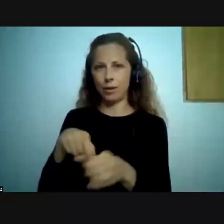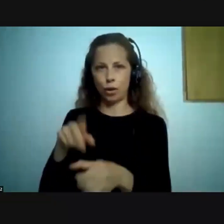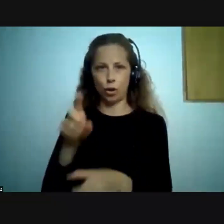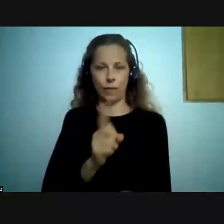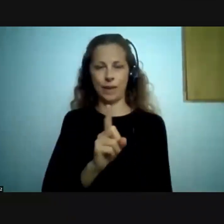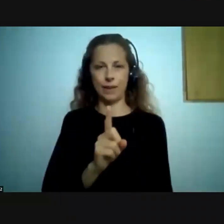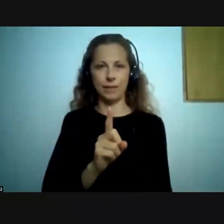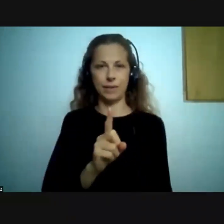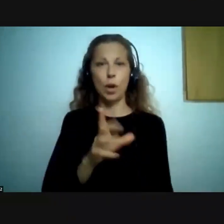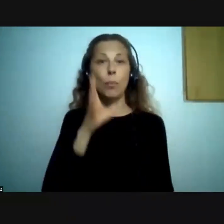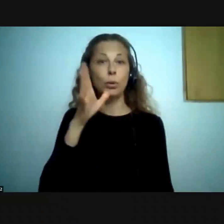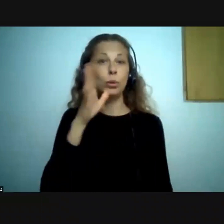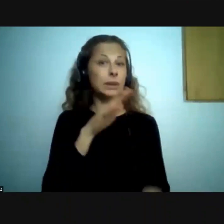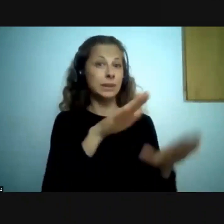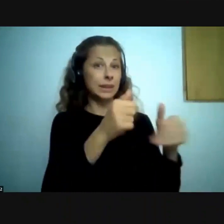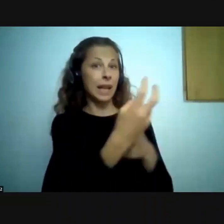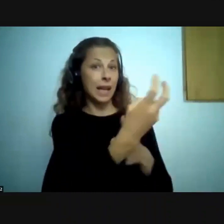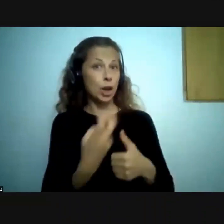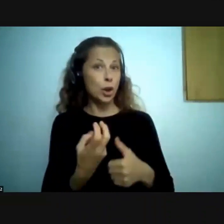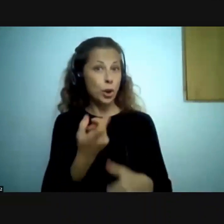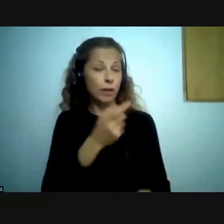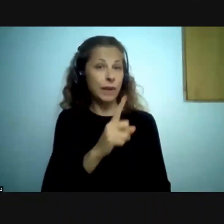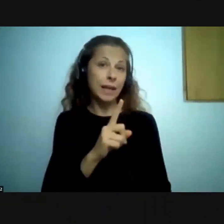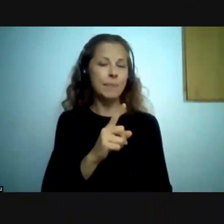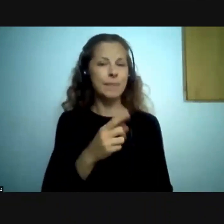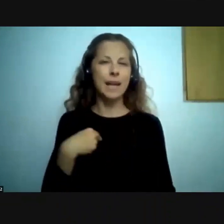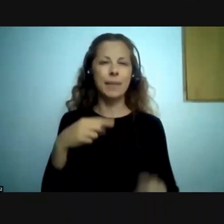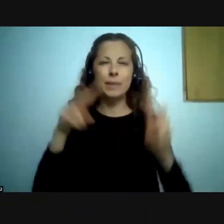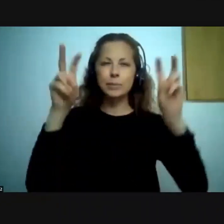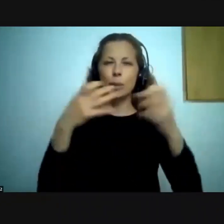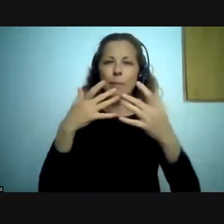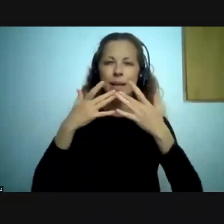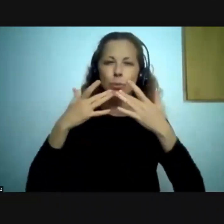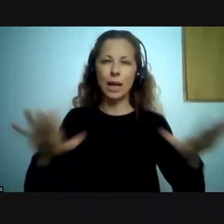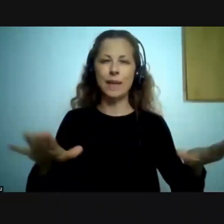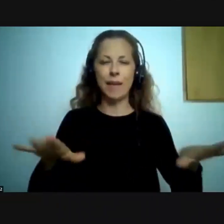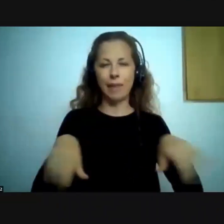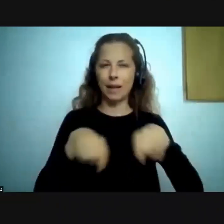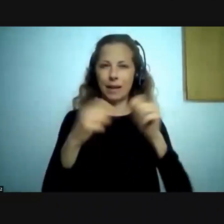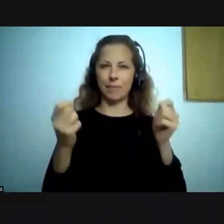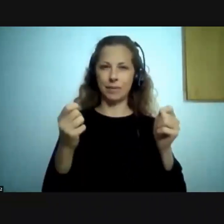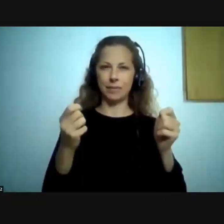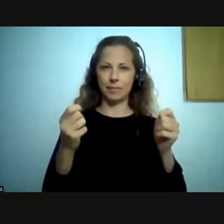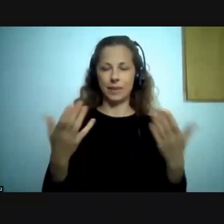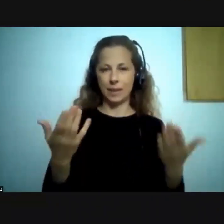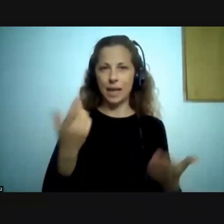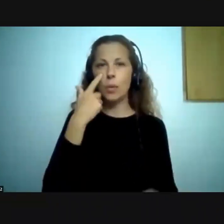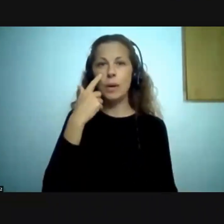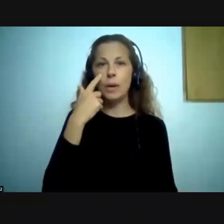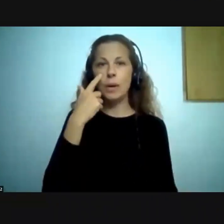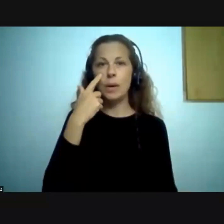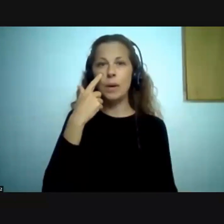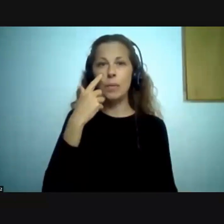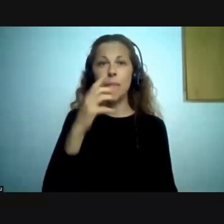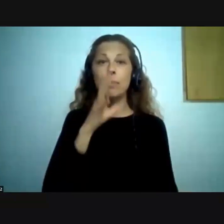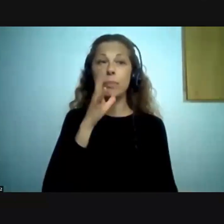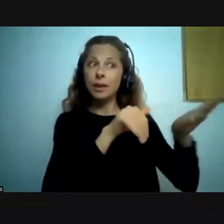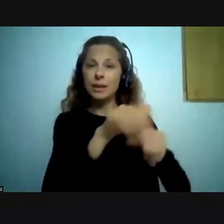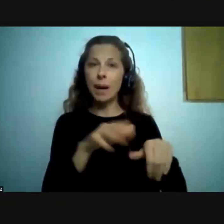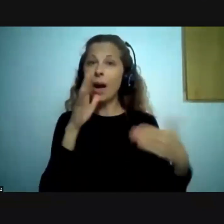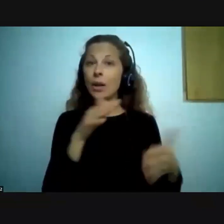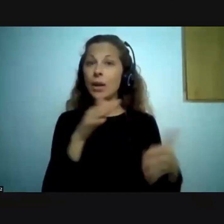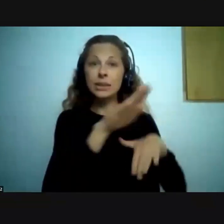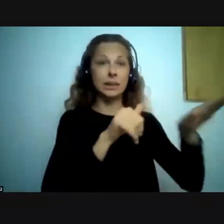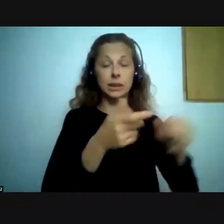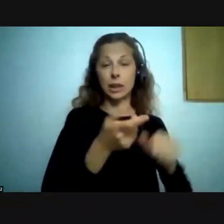neutralidad. De que no, yo no soy machista, yo no soy maltratador. Ahora, como no lo llamamos, no se implica. Es verdad que tendrían que implicarse sin necesidad de llamarlo, estoy de